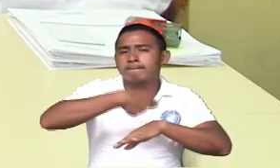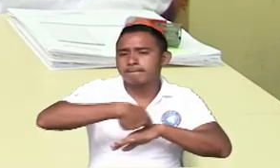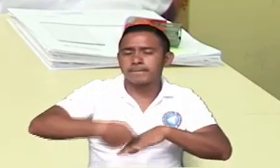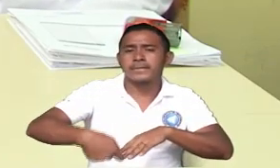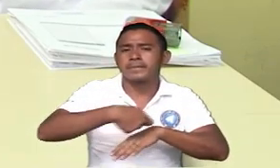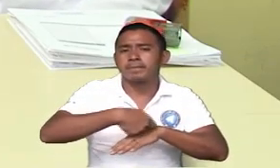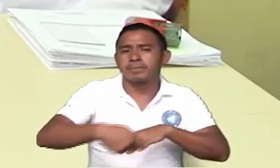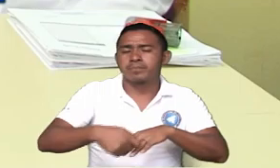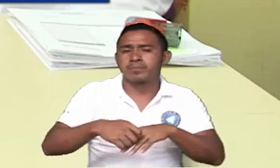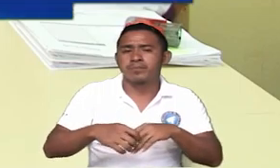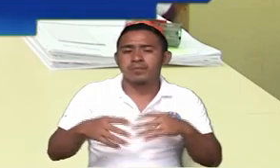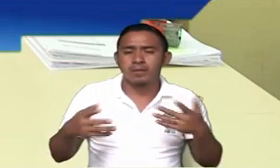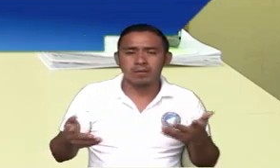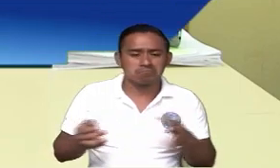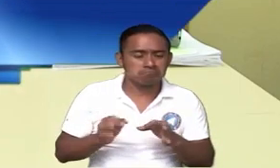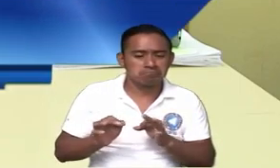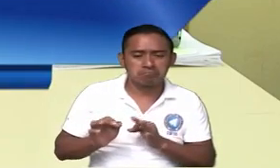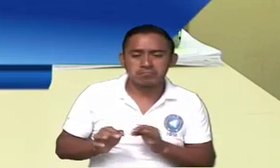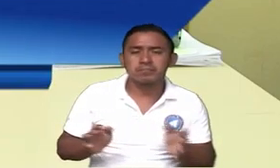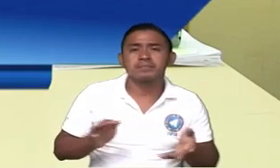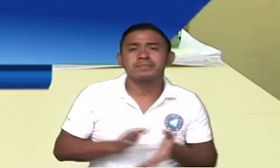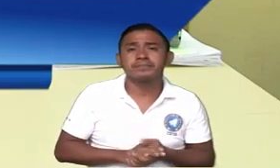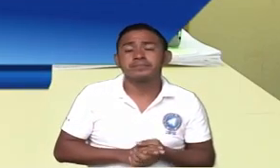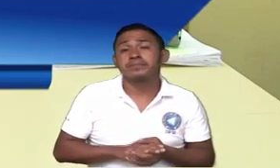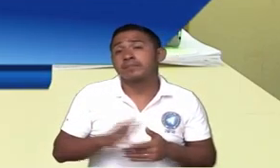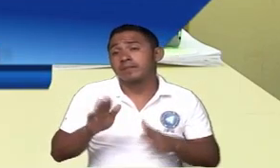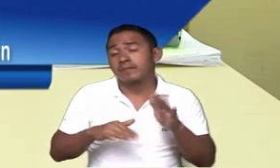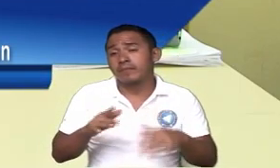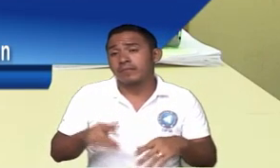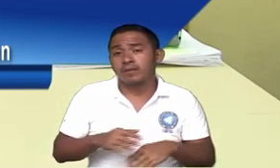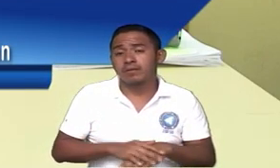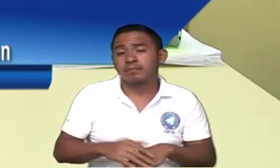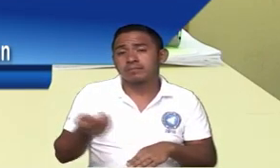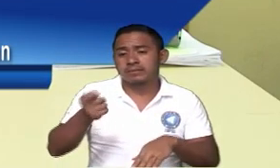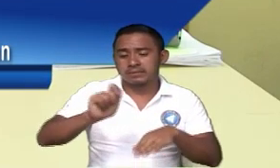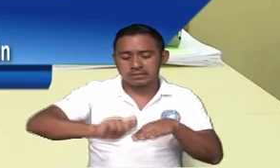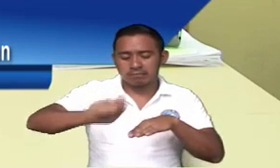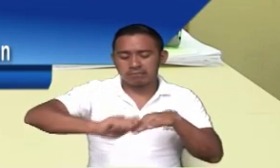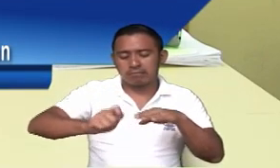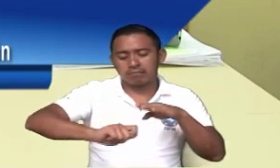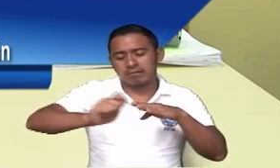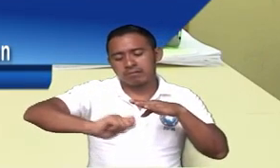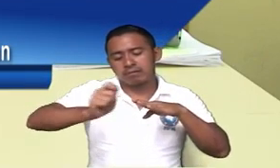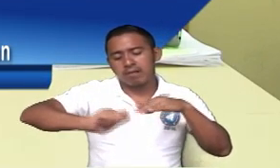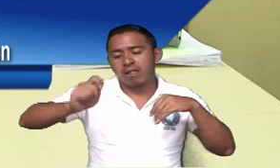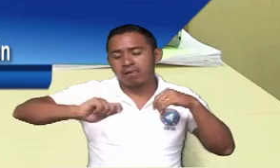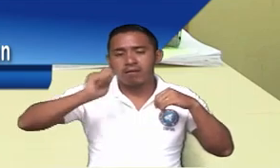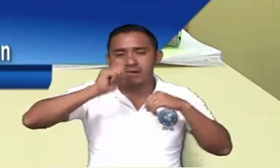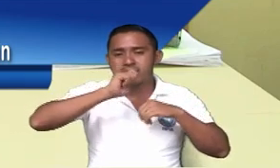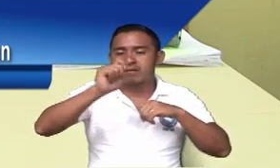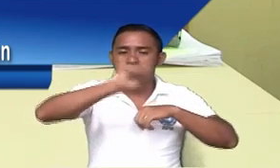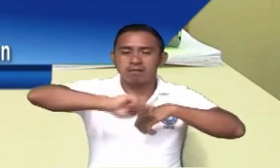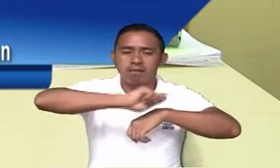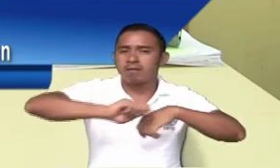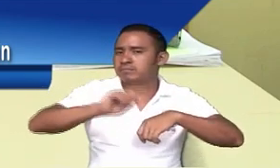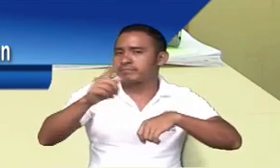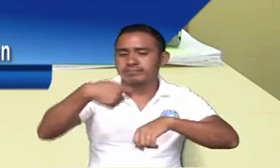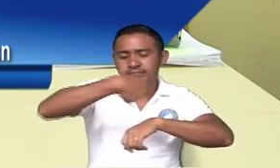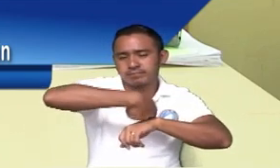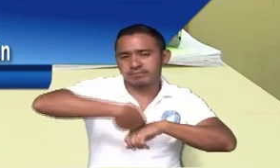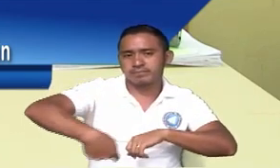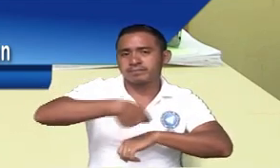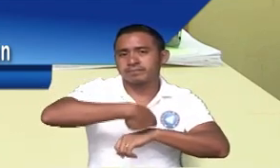lo que son las glándulas salivales. Porque entonces a veces hacemos eso, con la misma parte que nos cepillamos los dientes, cepillamos la lengua y